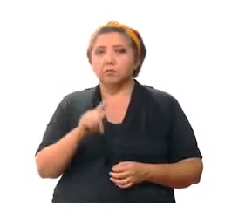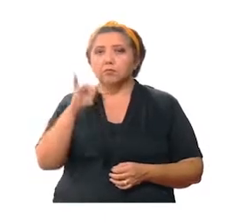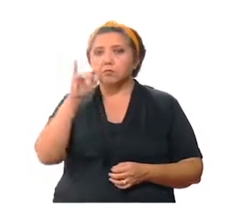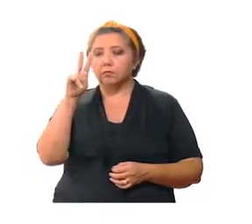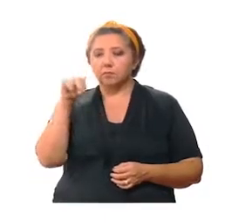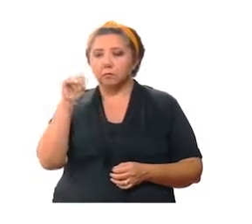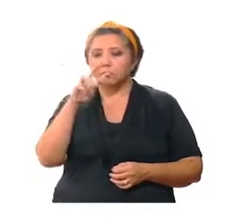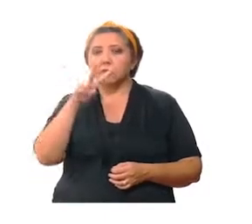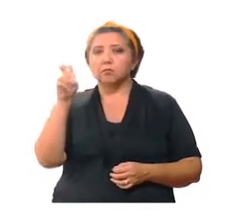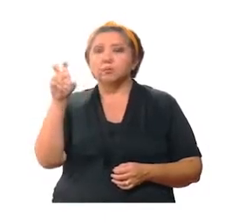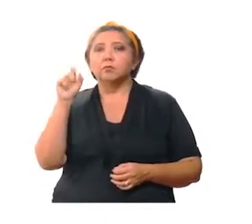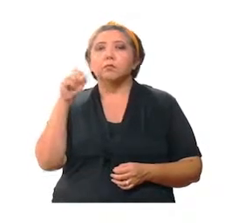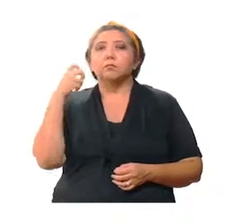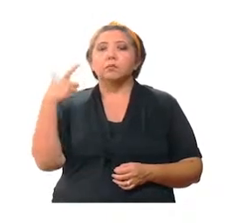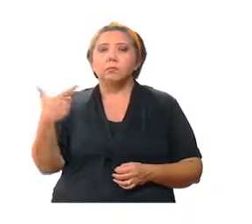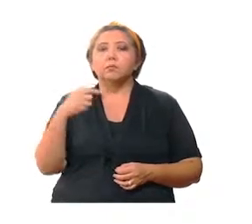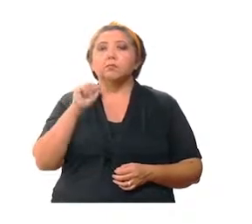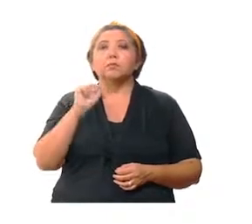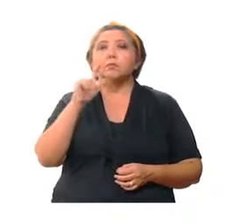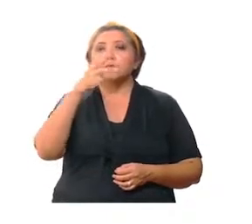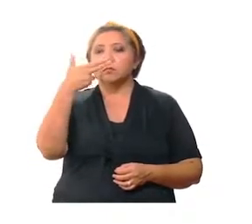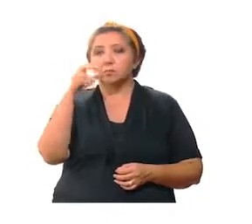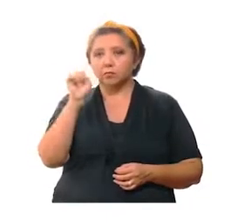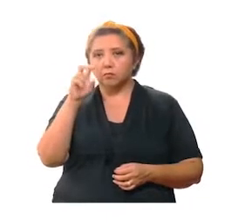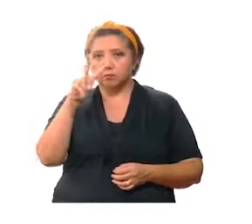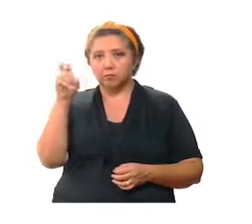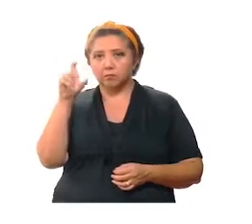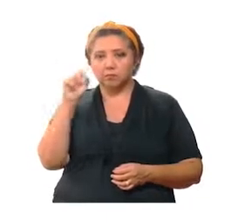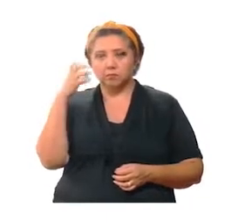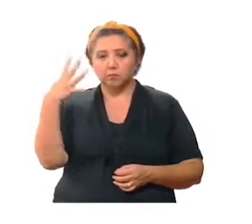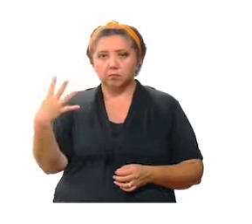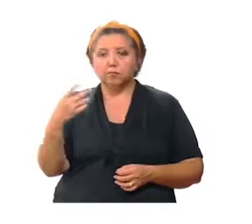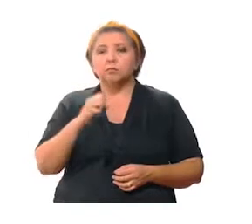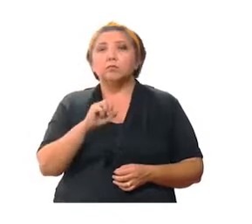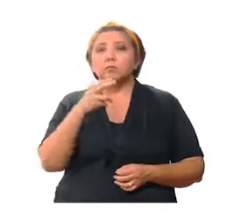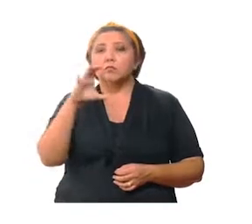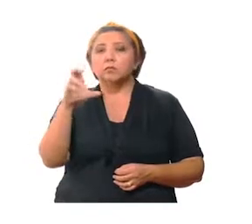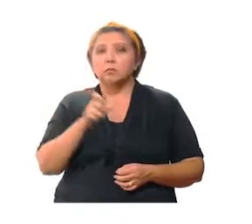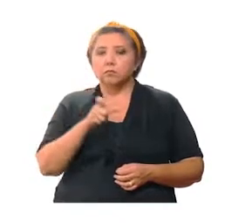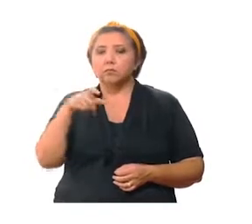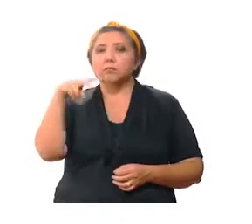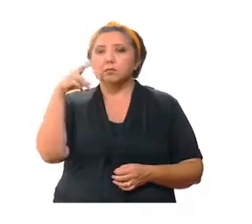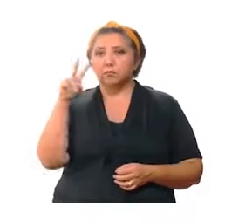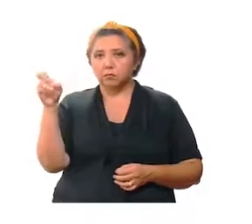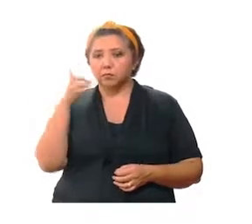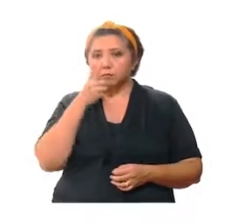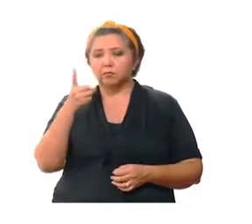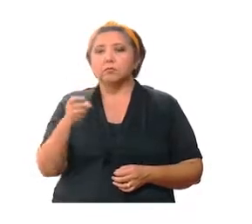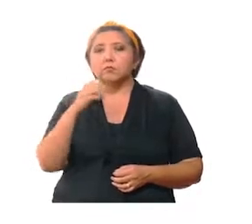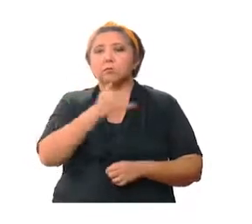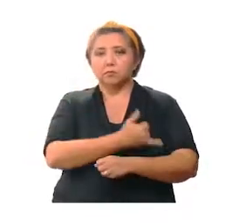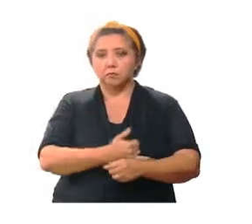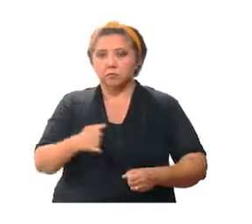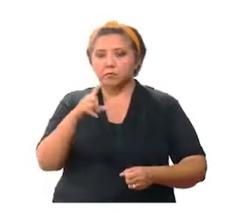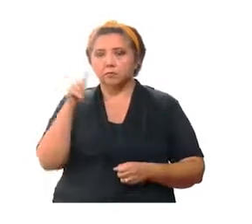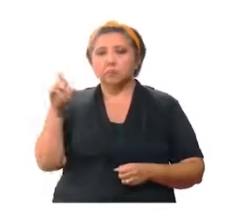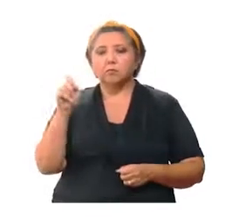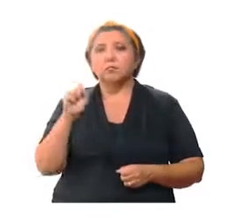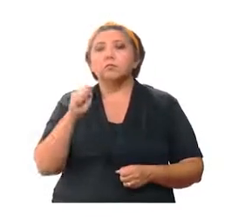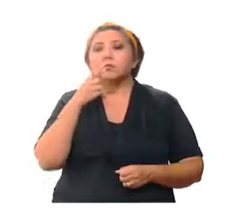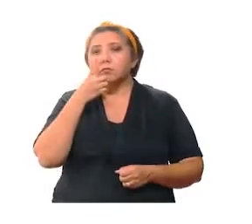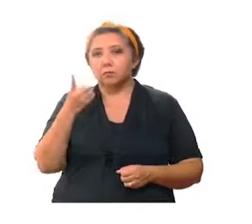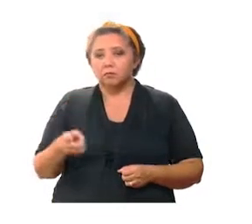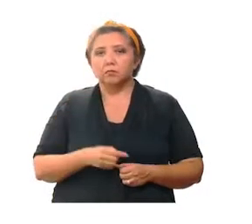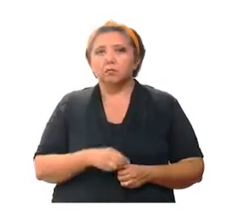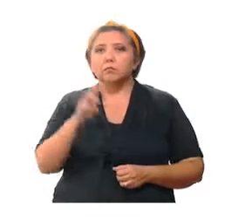Tinún 227, Junucmá 224, Chemash 200, Izamal 188, Buxots